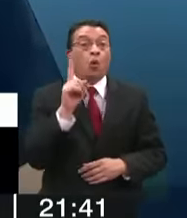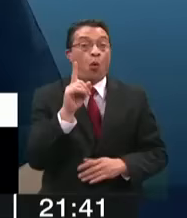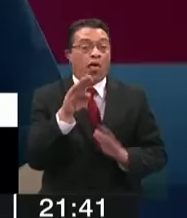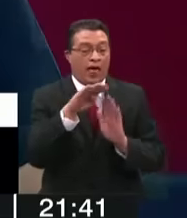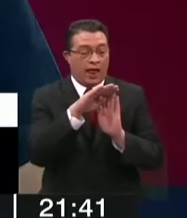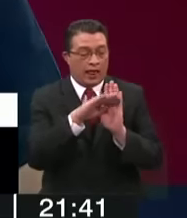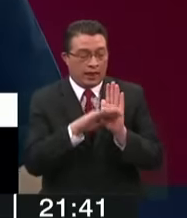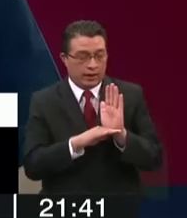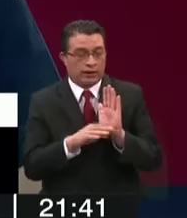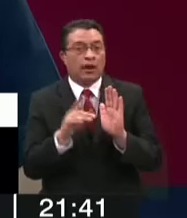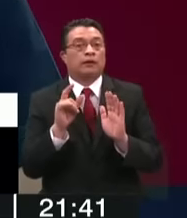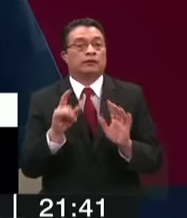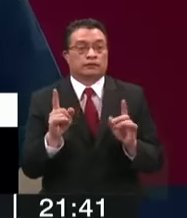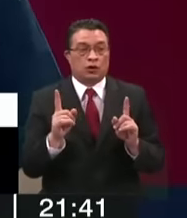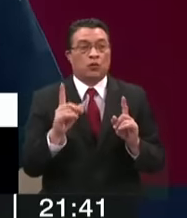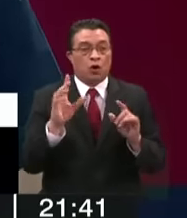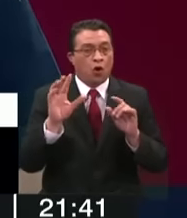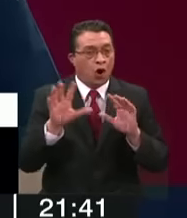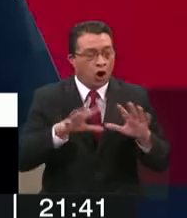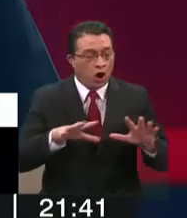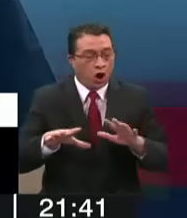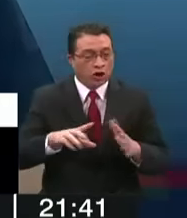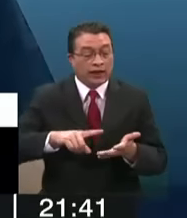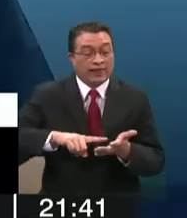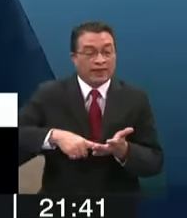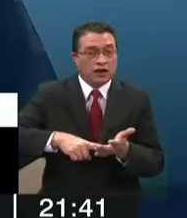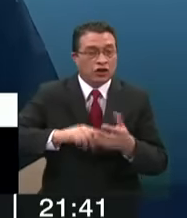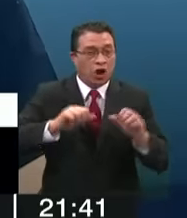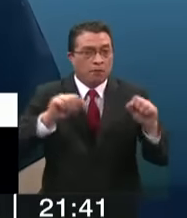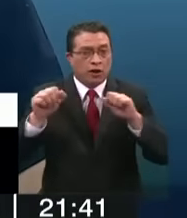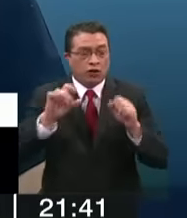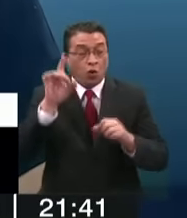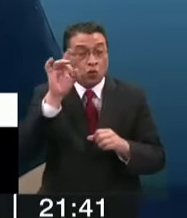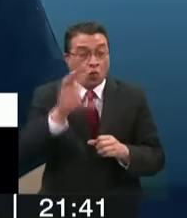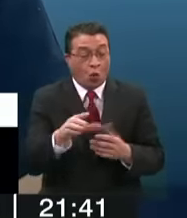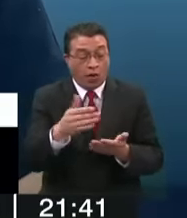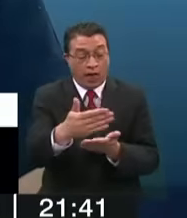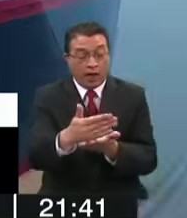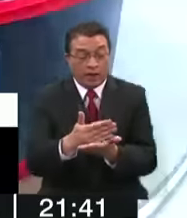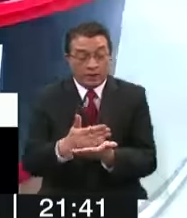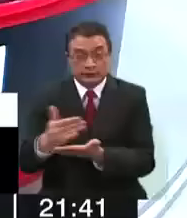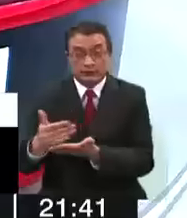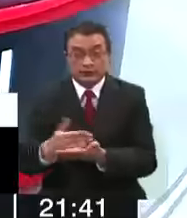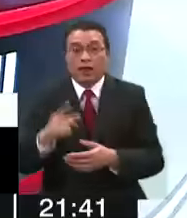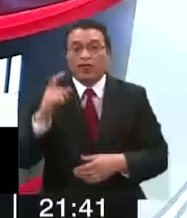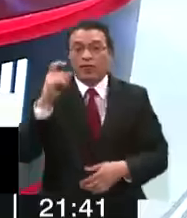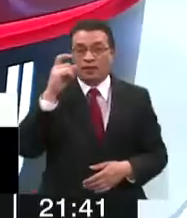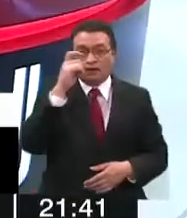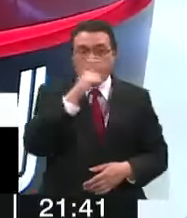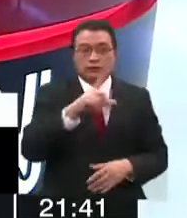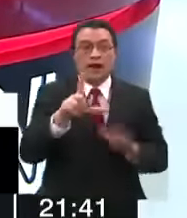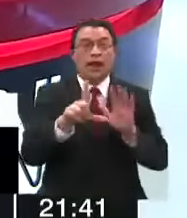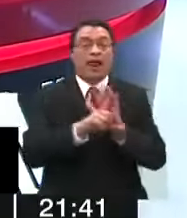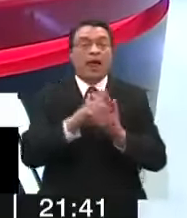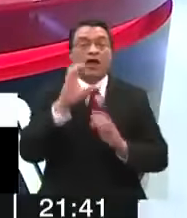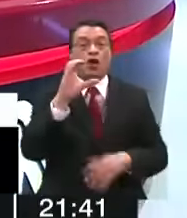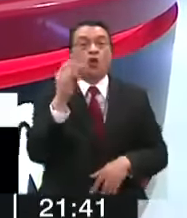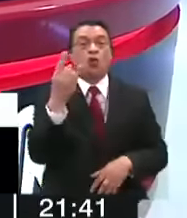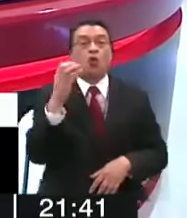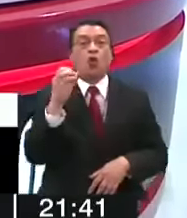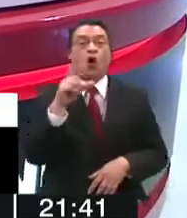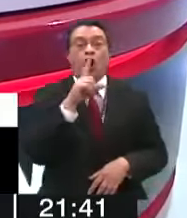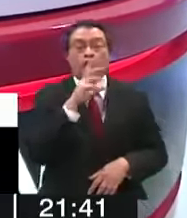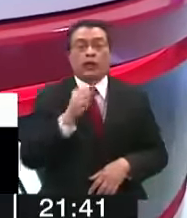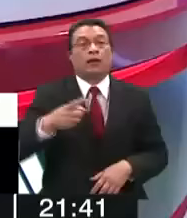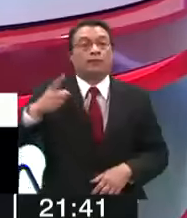tema político-técnico que lo hace muy difícil una lista, que tiene que ver con algo positivo, que es la ley de cuota, que